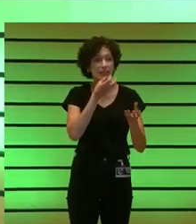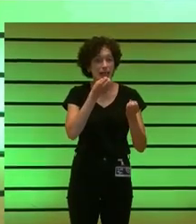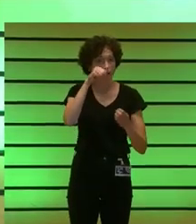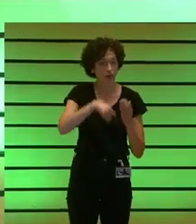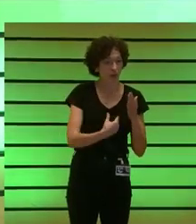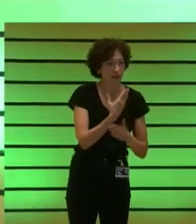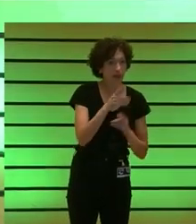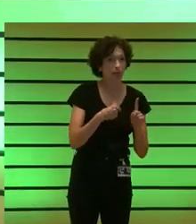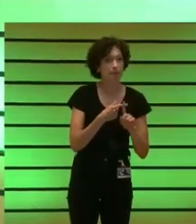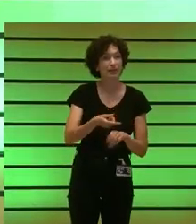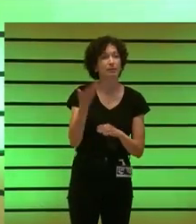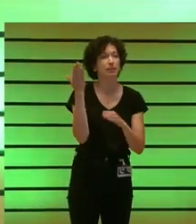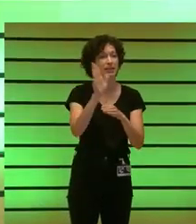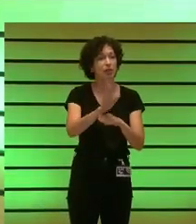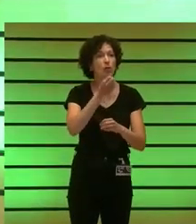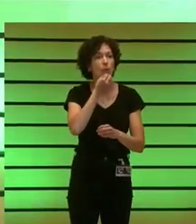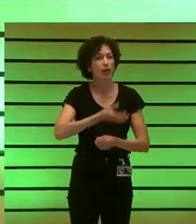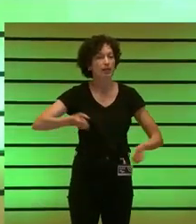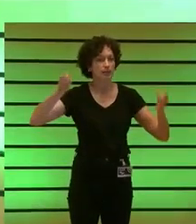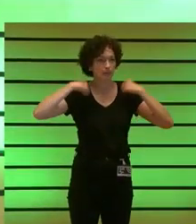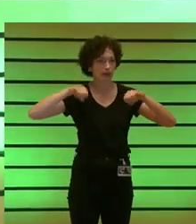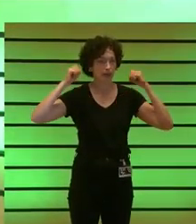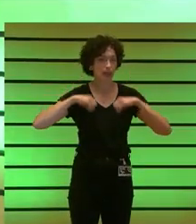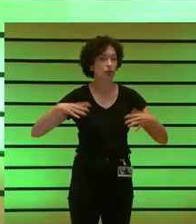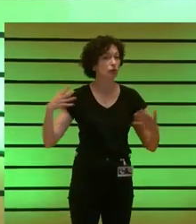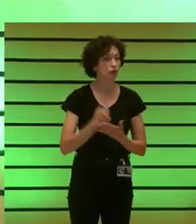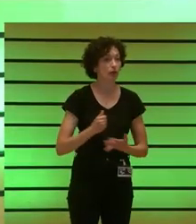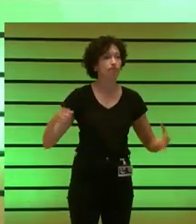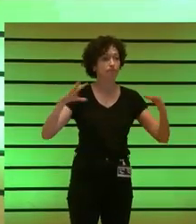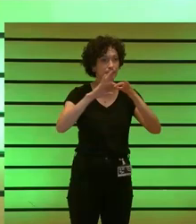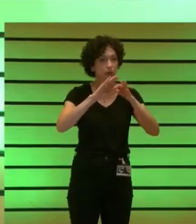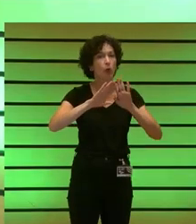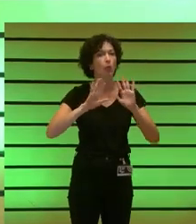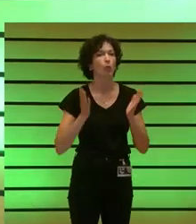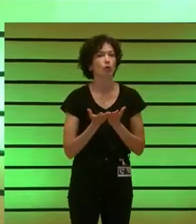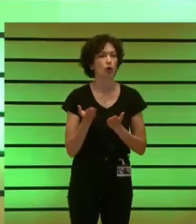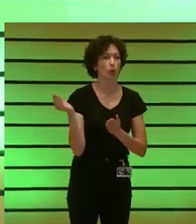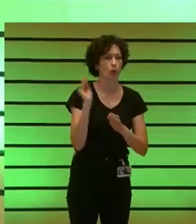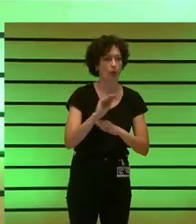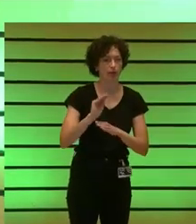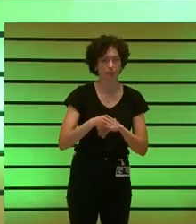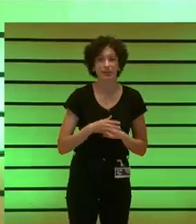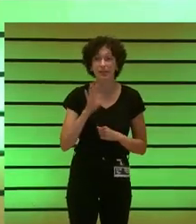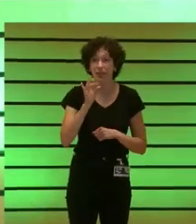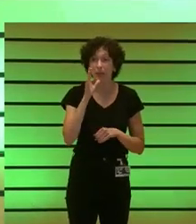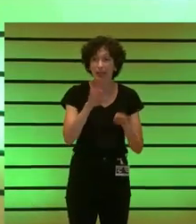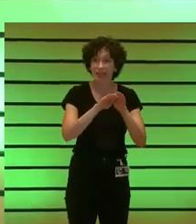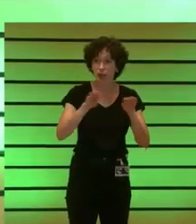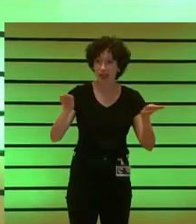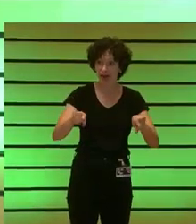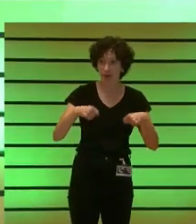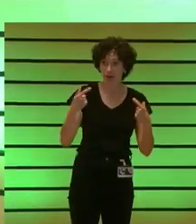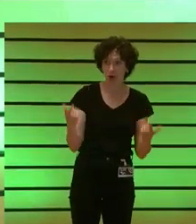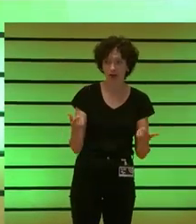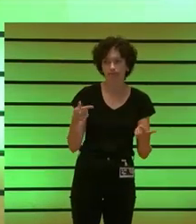la presentación de las buenas prácticas serán todas sobre el cuidado del planeta. Efectivamente, porque la sostenibilidad medioambiental es